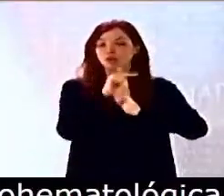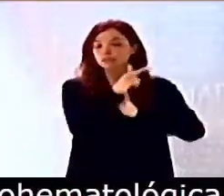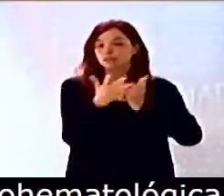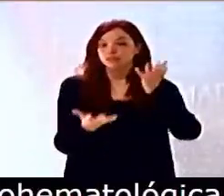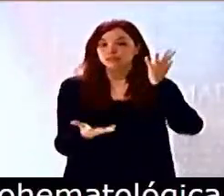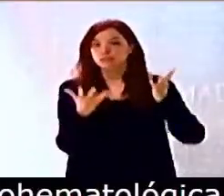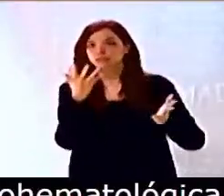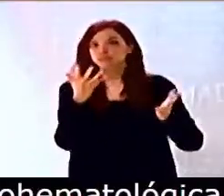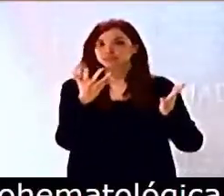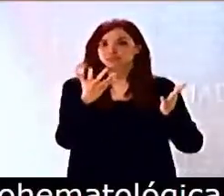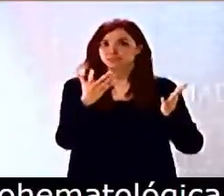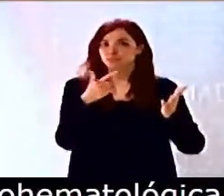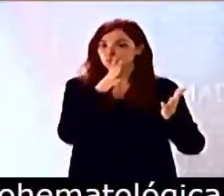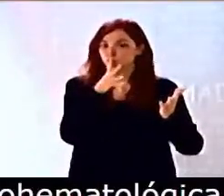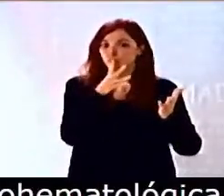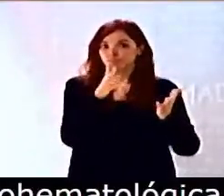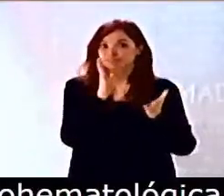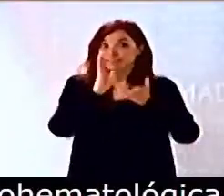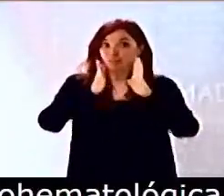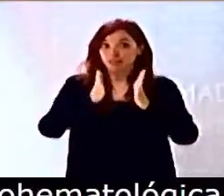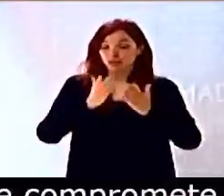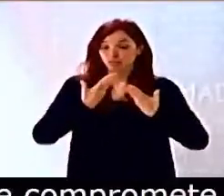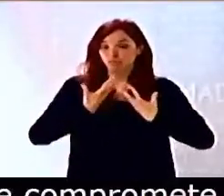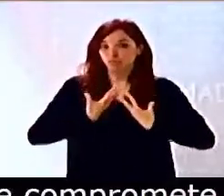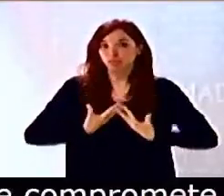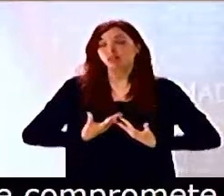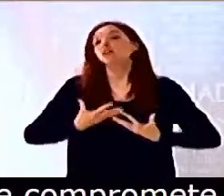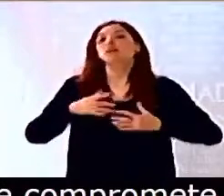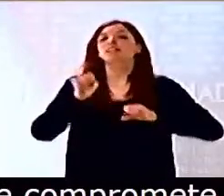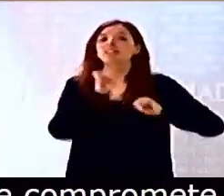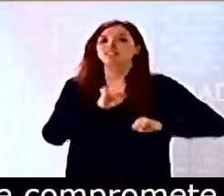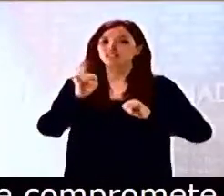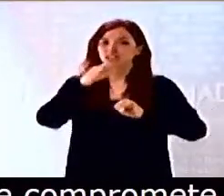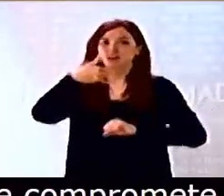sus sistemas de defensa.